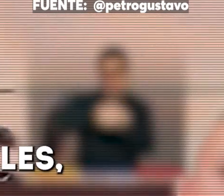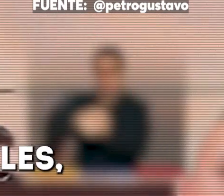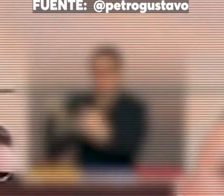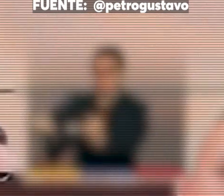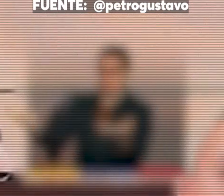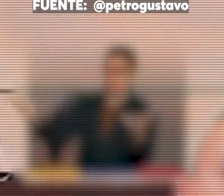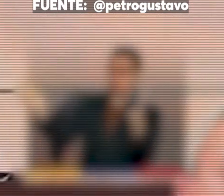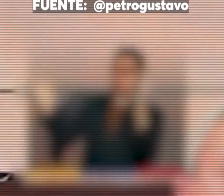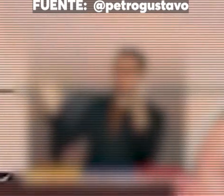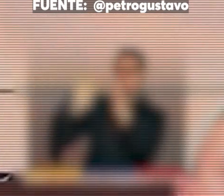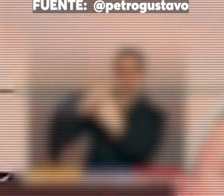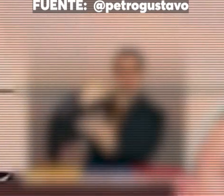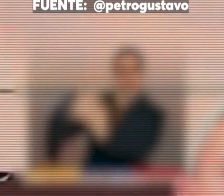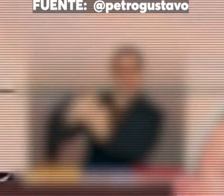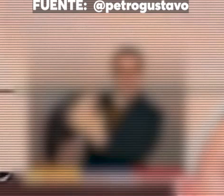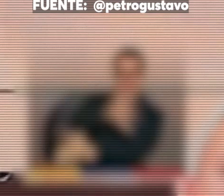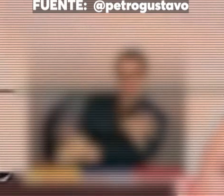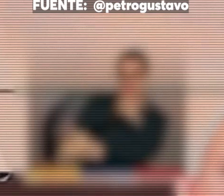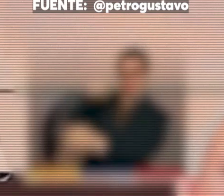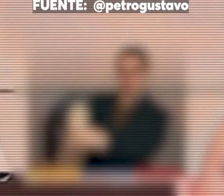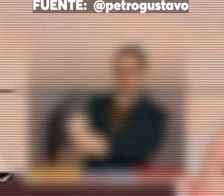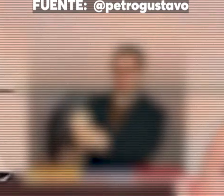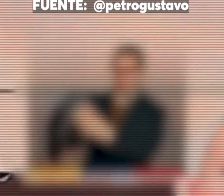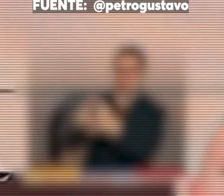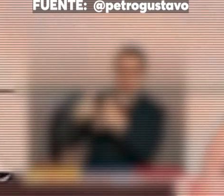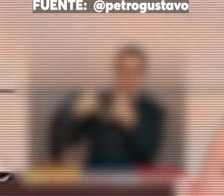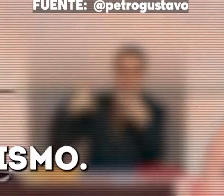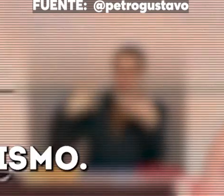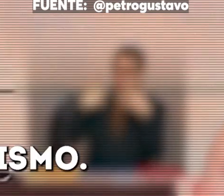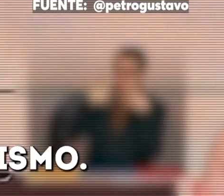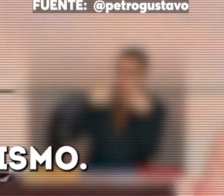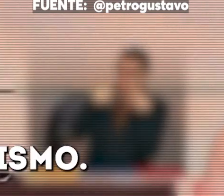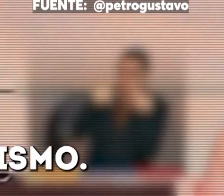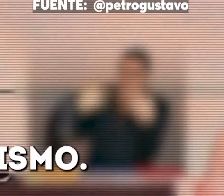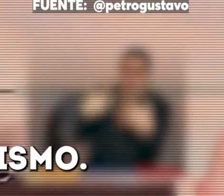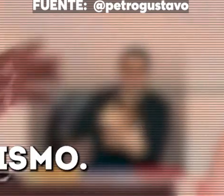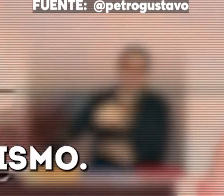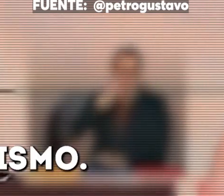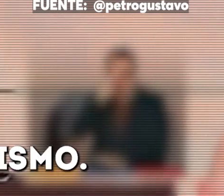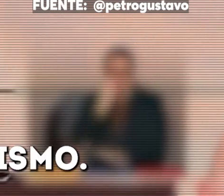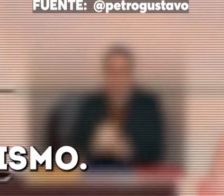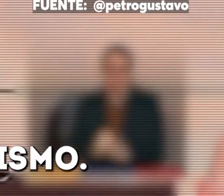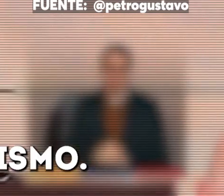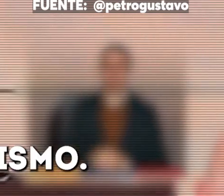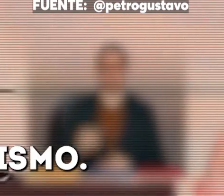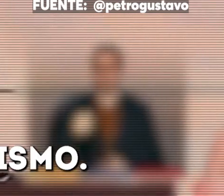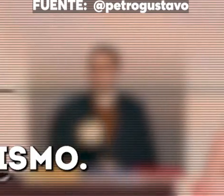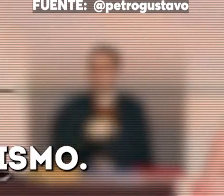cárceles, en mi opinión, dantescas. Pues nosotros logramos lo mismo.